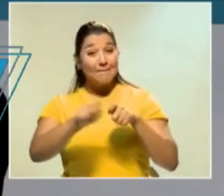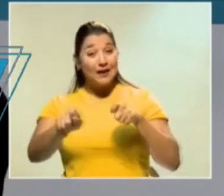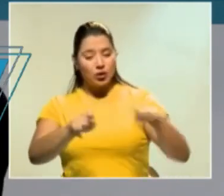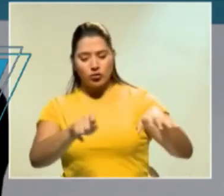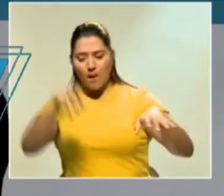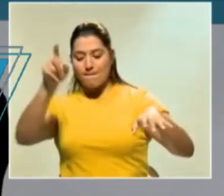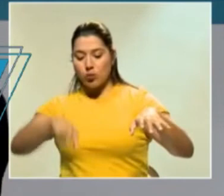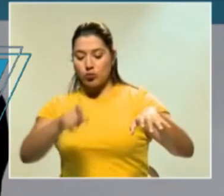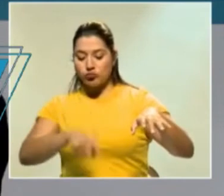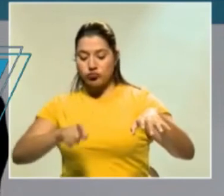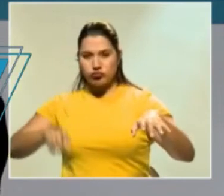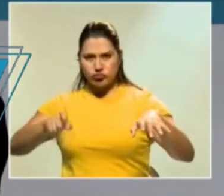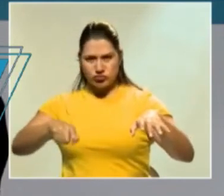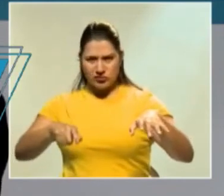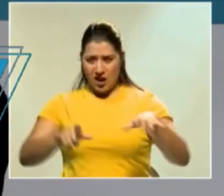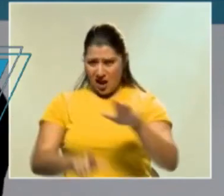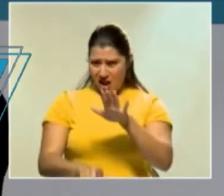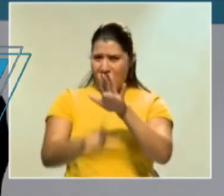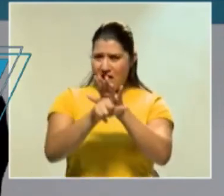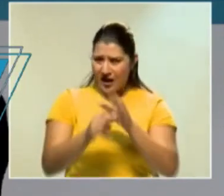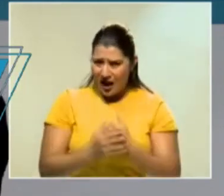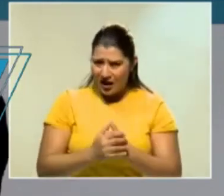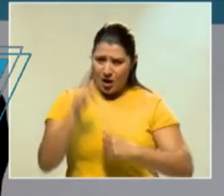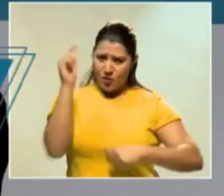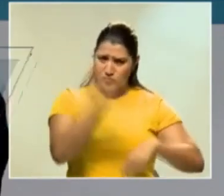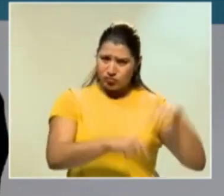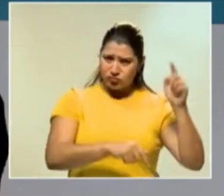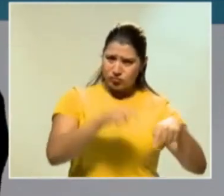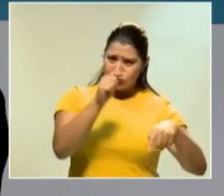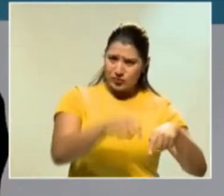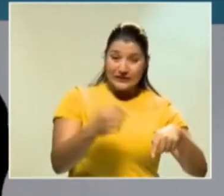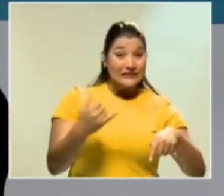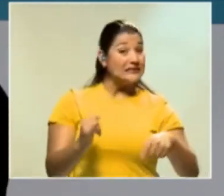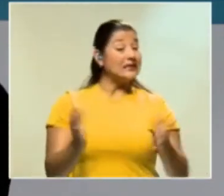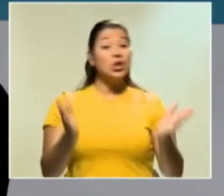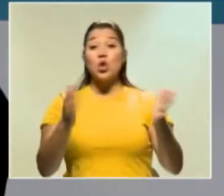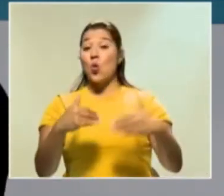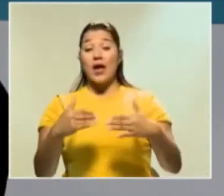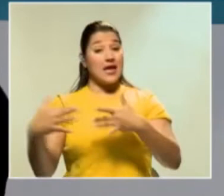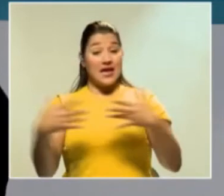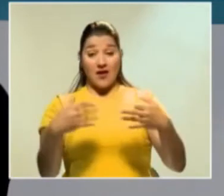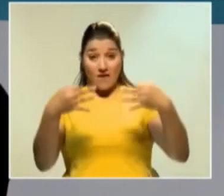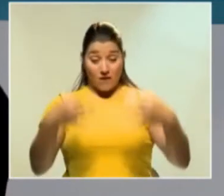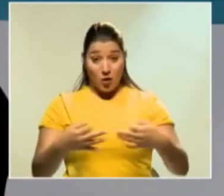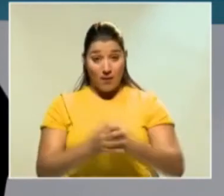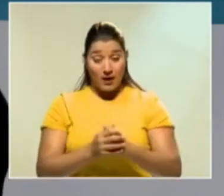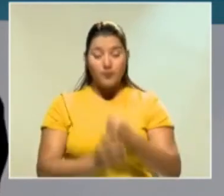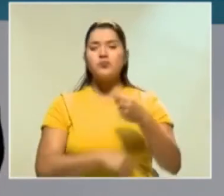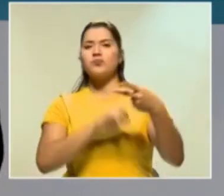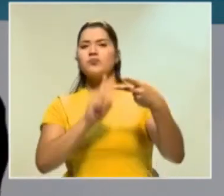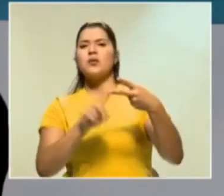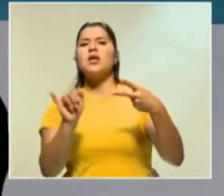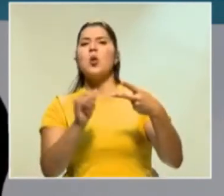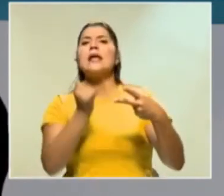ataque a una sede diplomática sin estar en una guerra formal? Y de la misma manera, ¿qué pasa cuando un